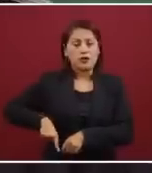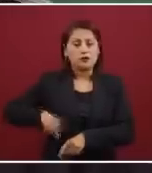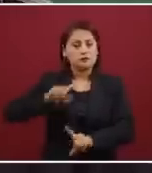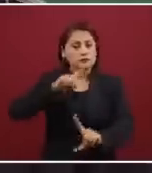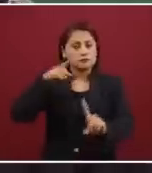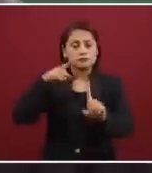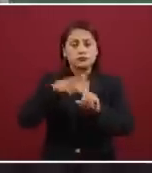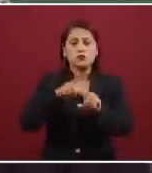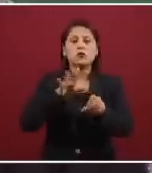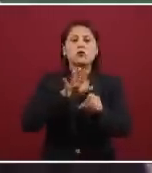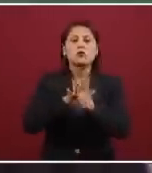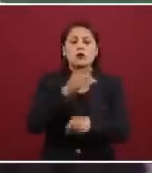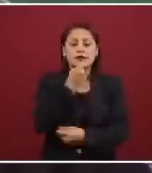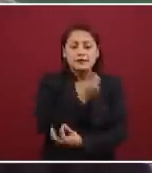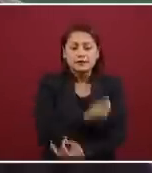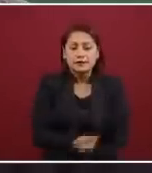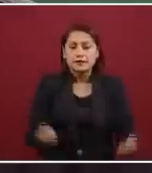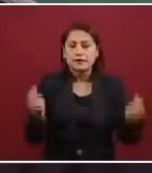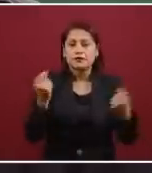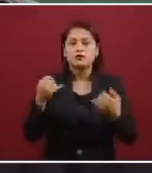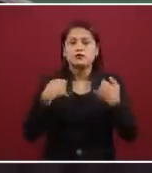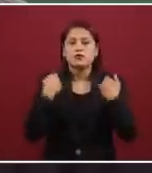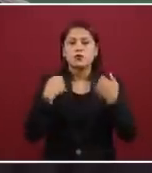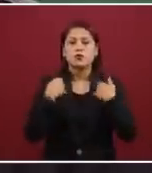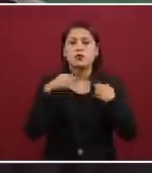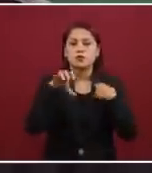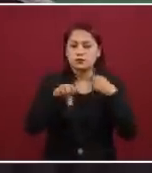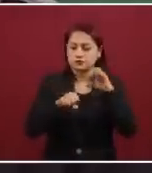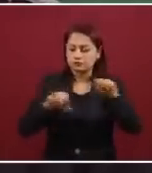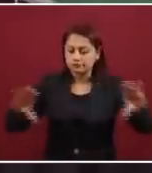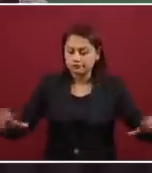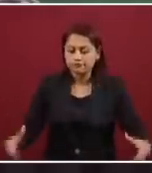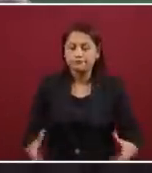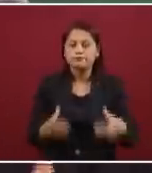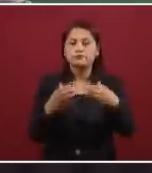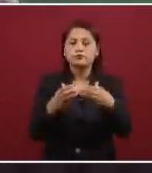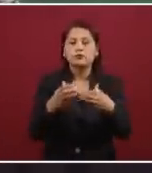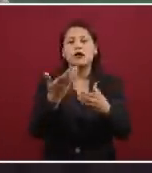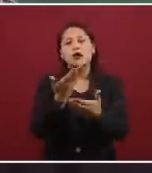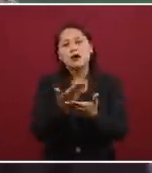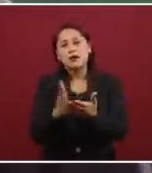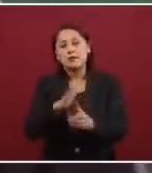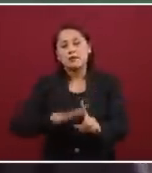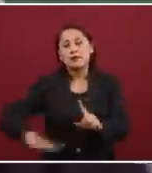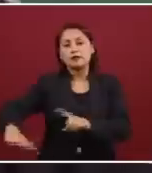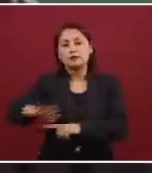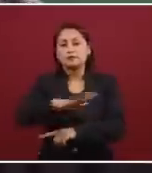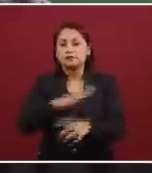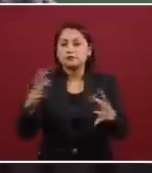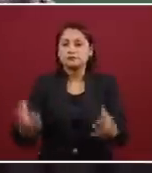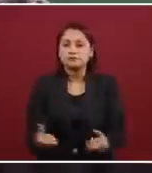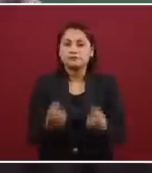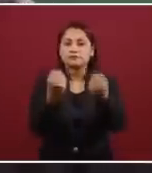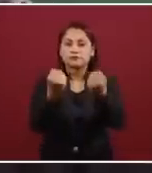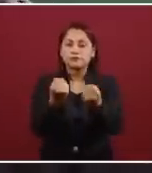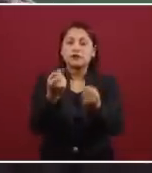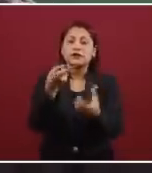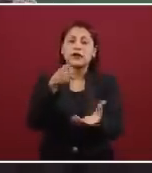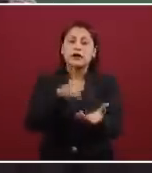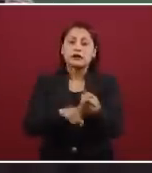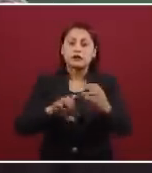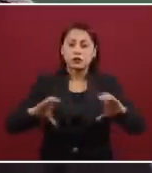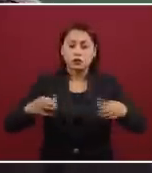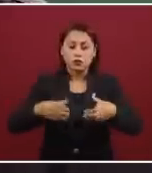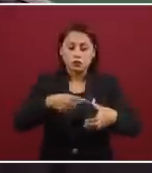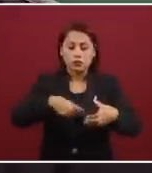niños, pero también significa la recuperación del espacio público y significa recuperar la armonía en las comunidades. Entonces, por eso